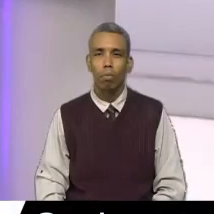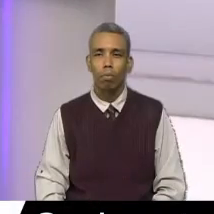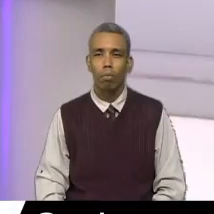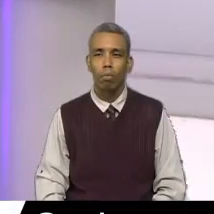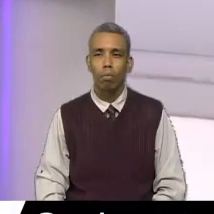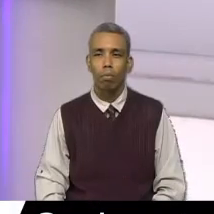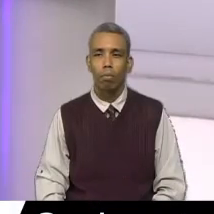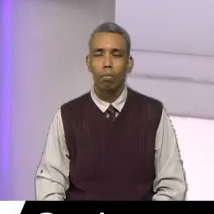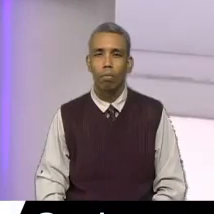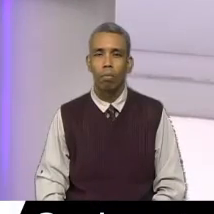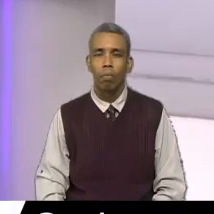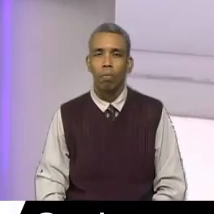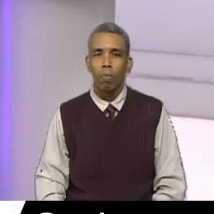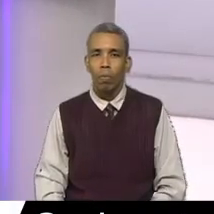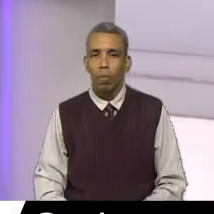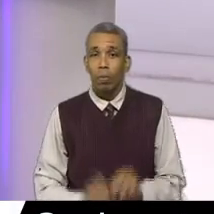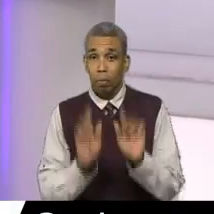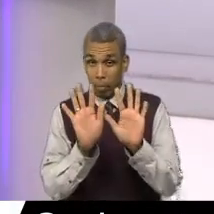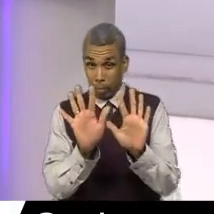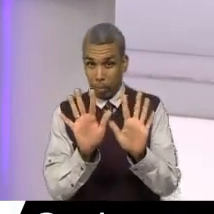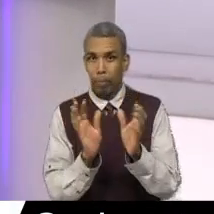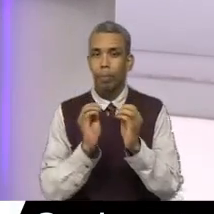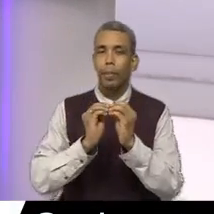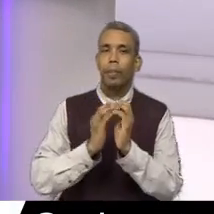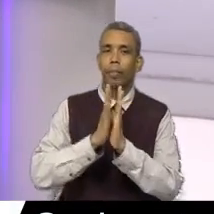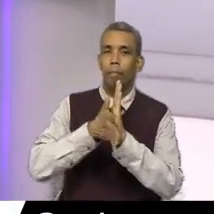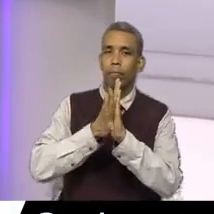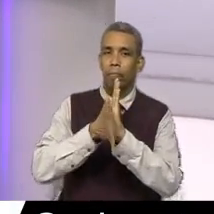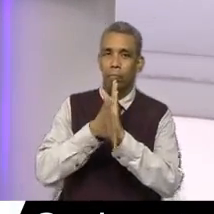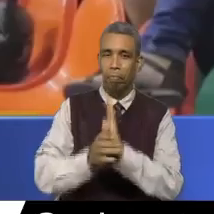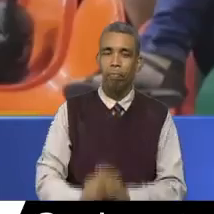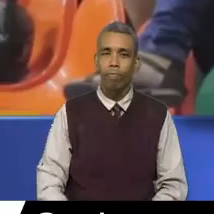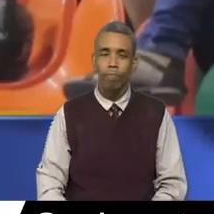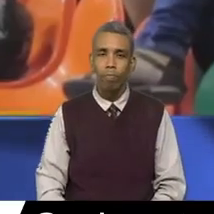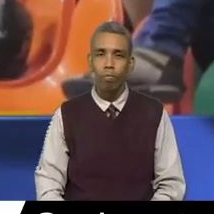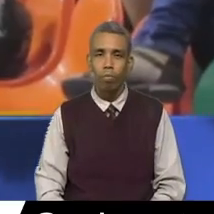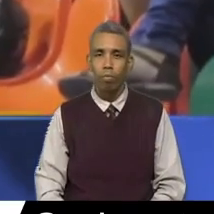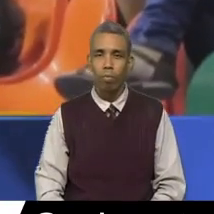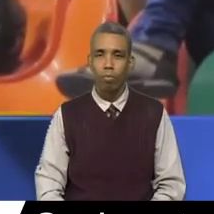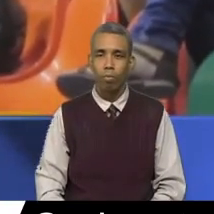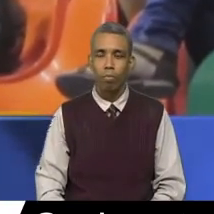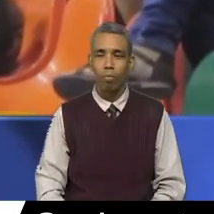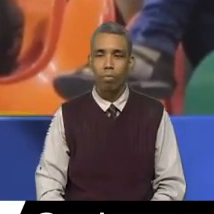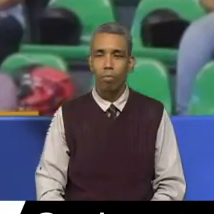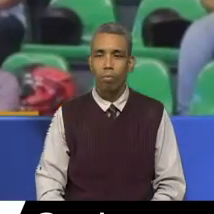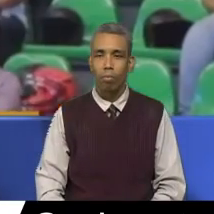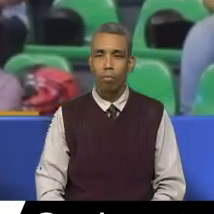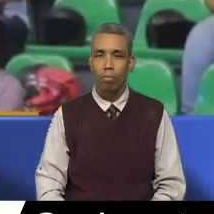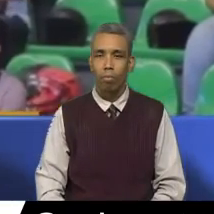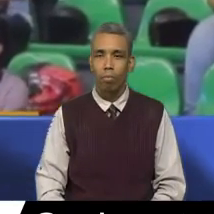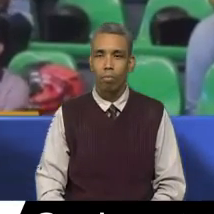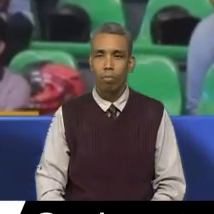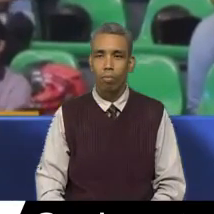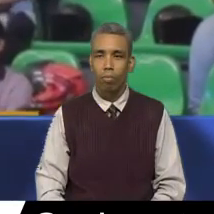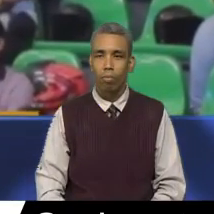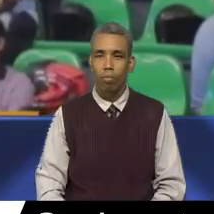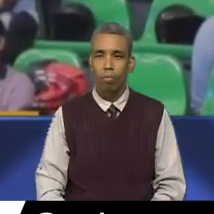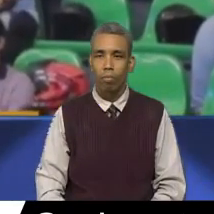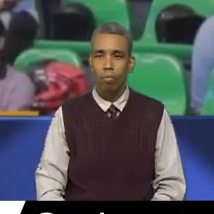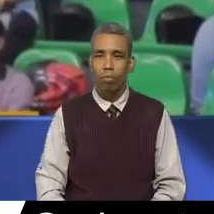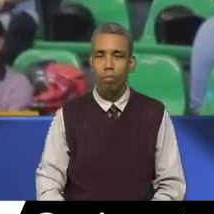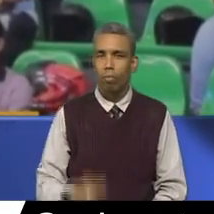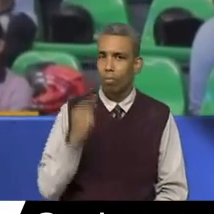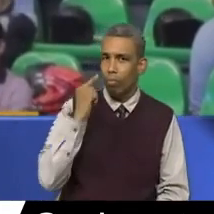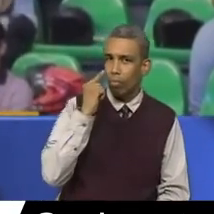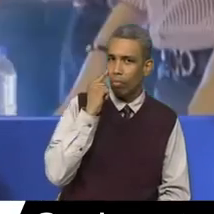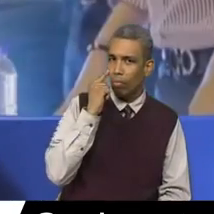Los invitamos a continuar con nosotros. Al regreso tendremos más información en Enlace Noticias. Les vamos a hablar precisamente sobre el encuentro